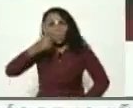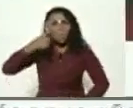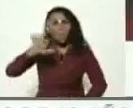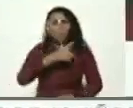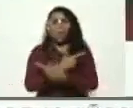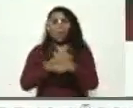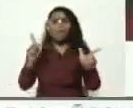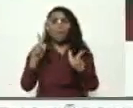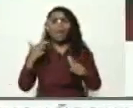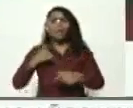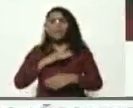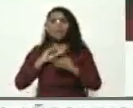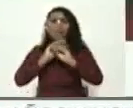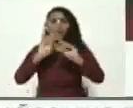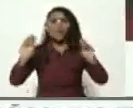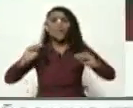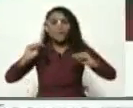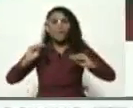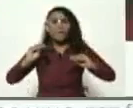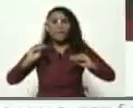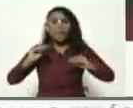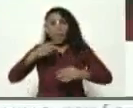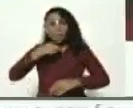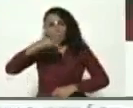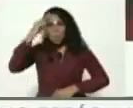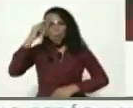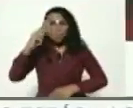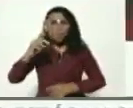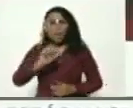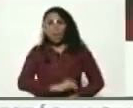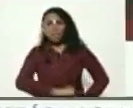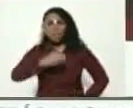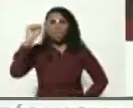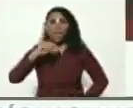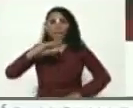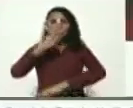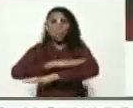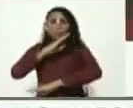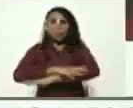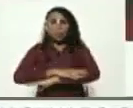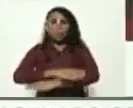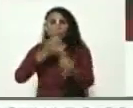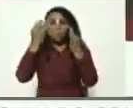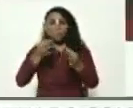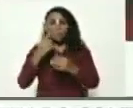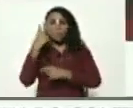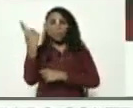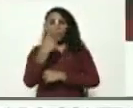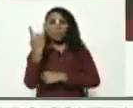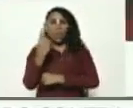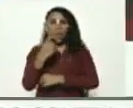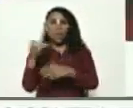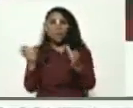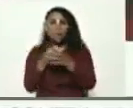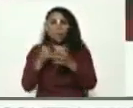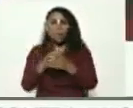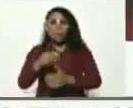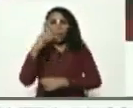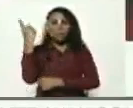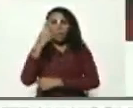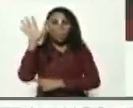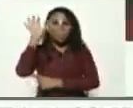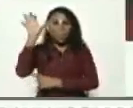libre y nos ha convocado el Padre Libertador a comportarnos como un solo cuerpo, como una sola nación,